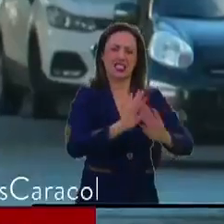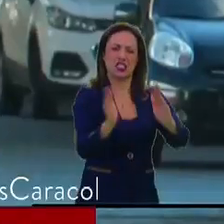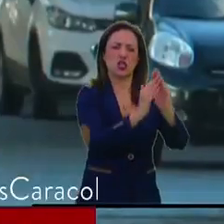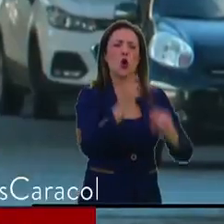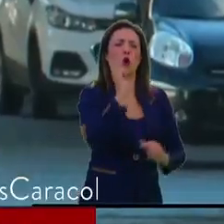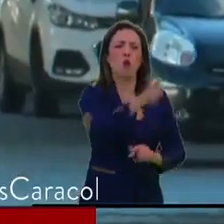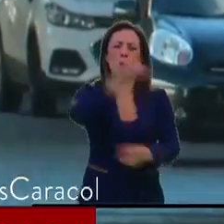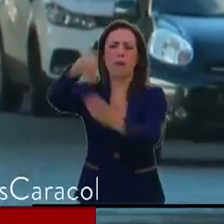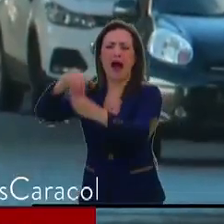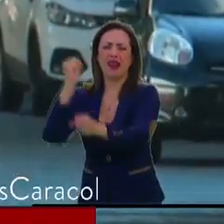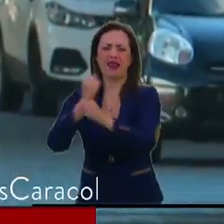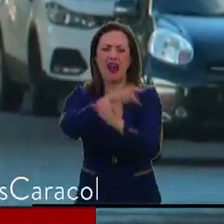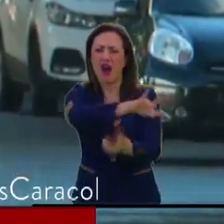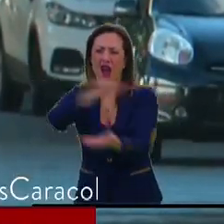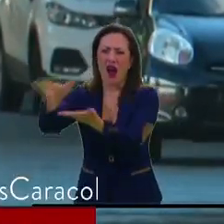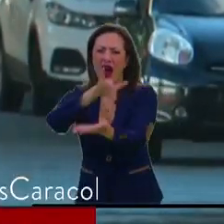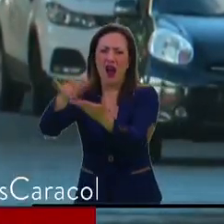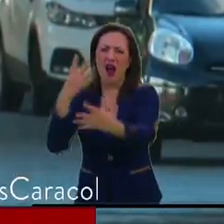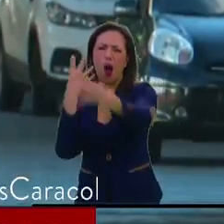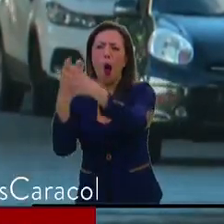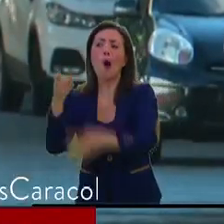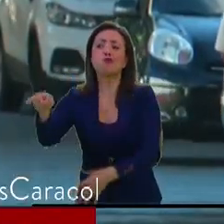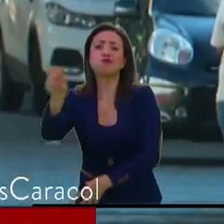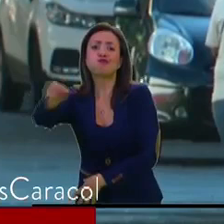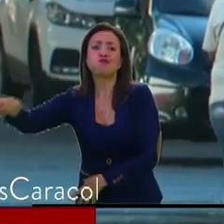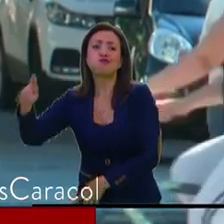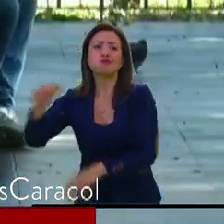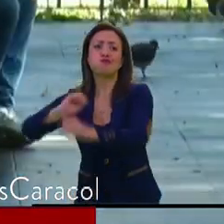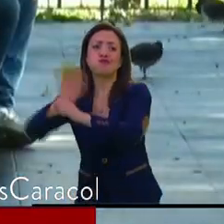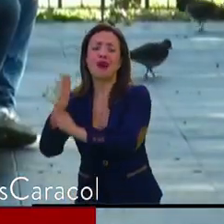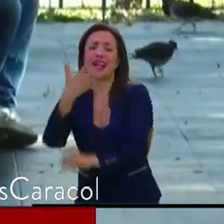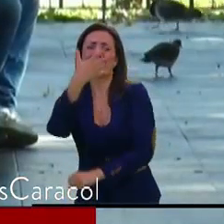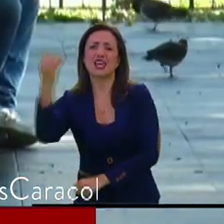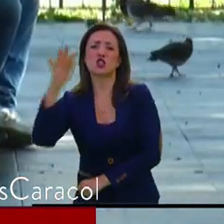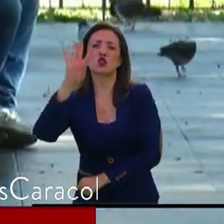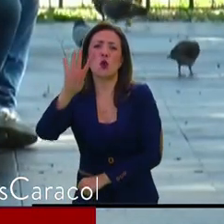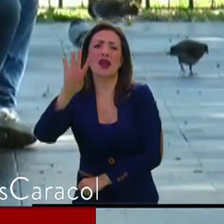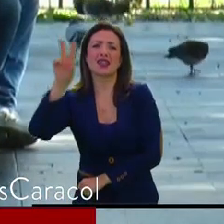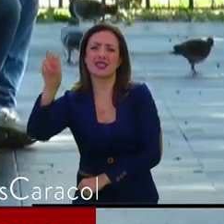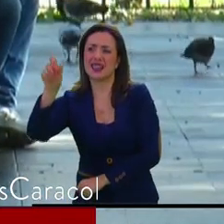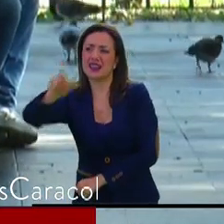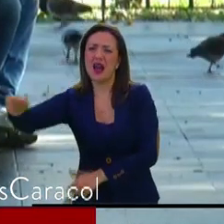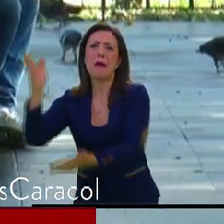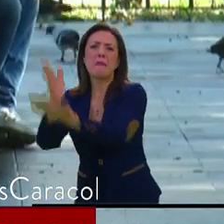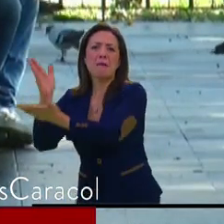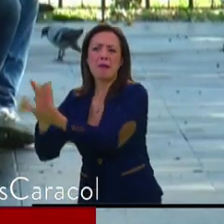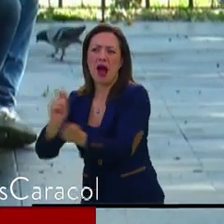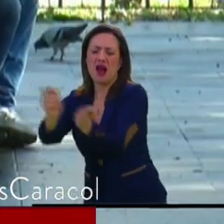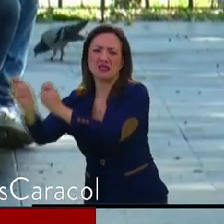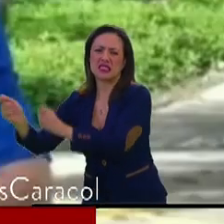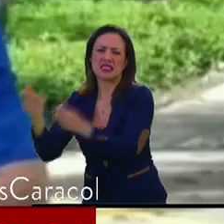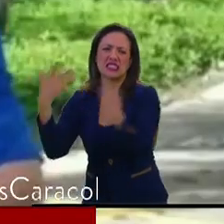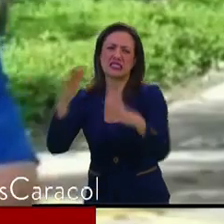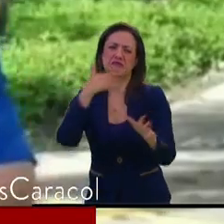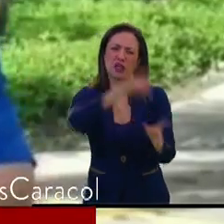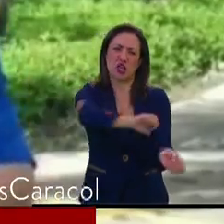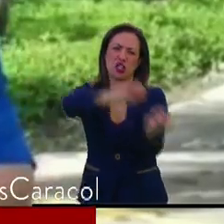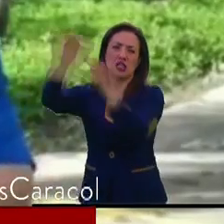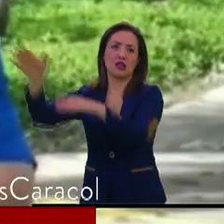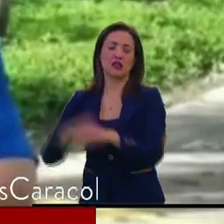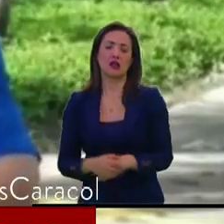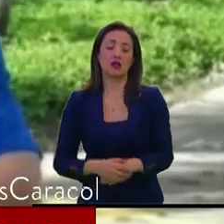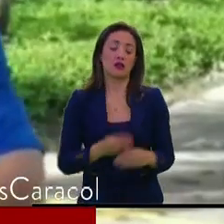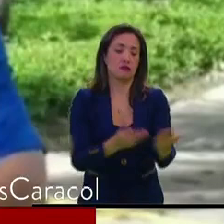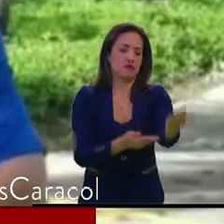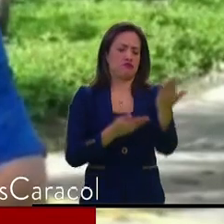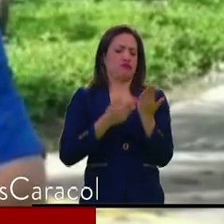penitenciario del municipio del Espinal, donde hay 574 casos de pacientes con COVID-19. Me notificaron de manera, a modo